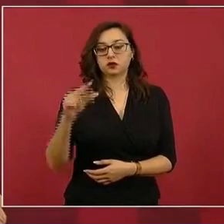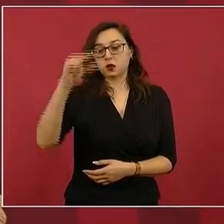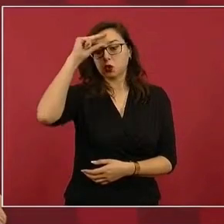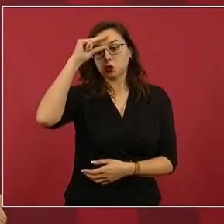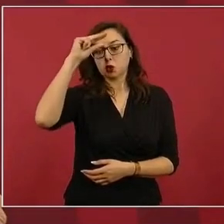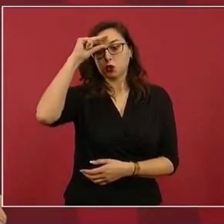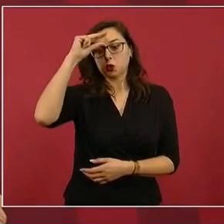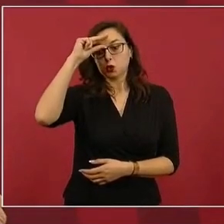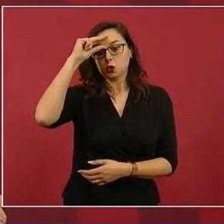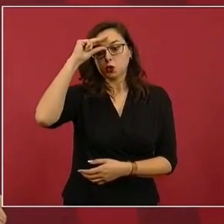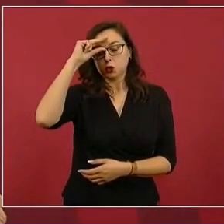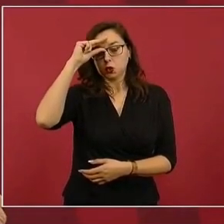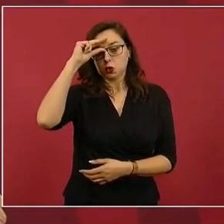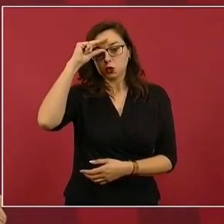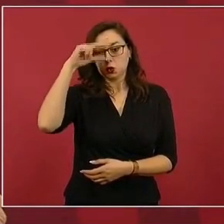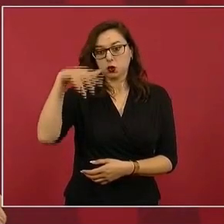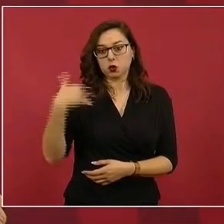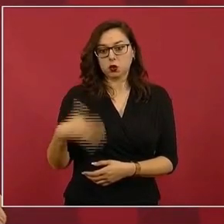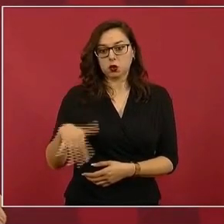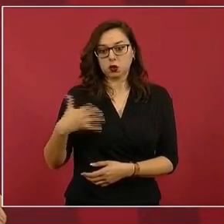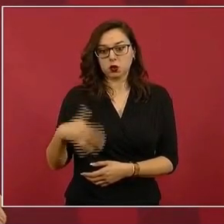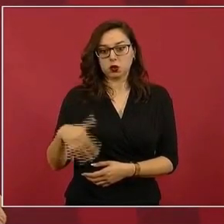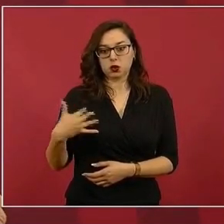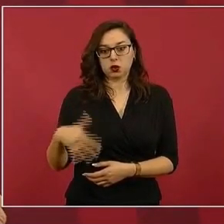intelectuales de la época,